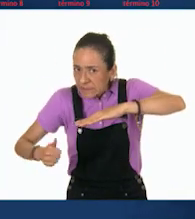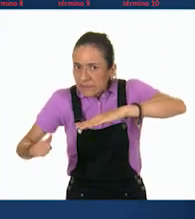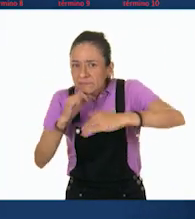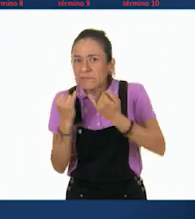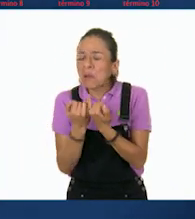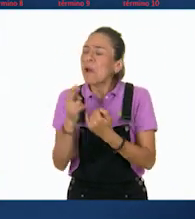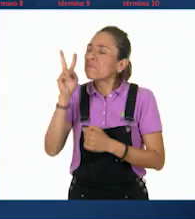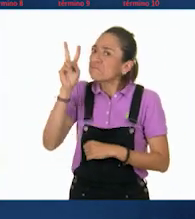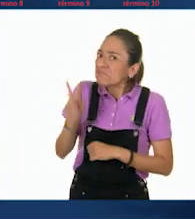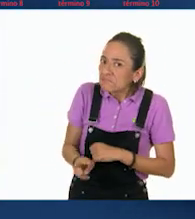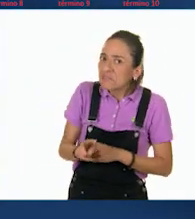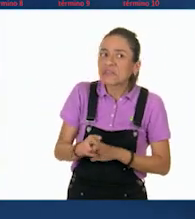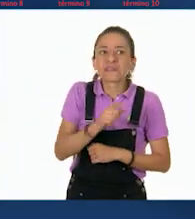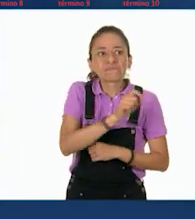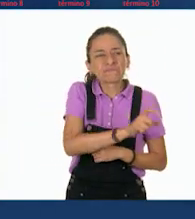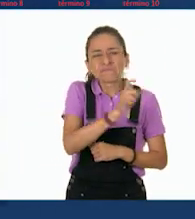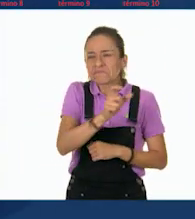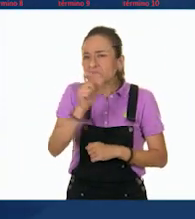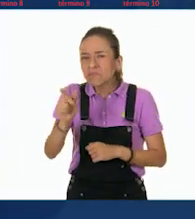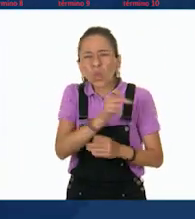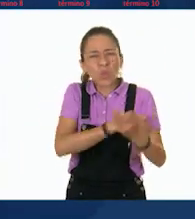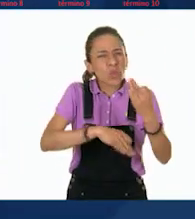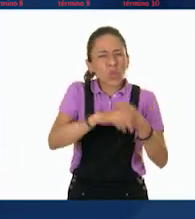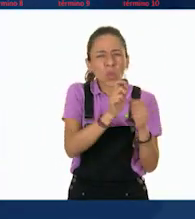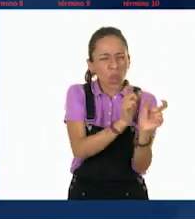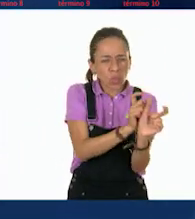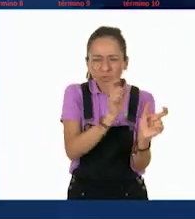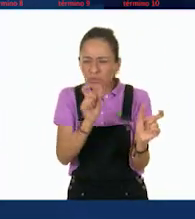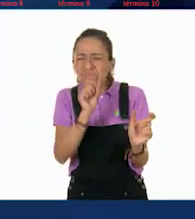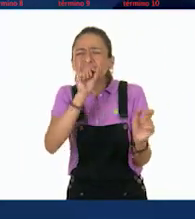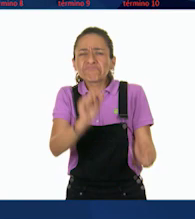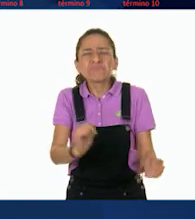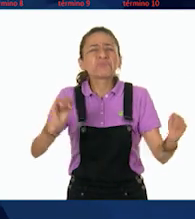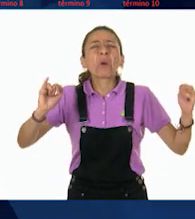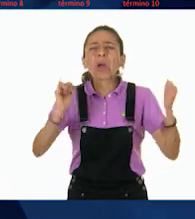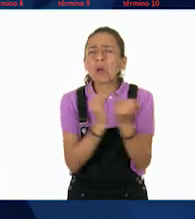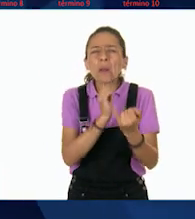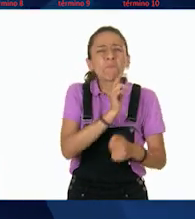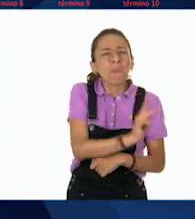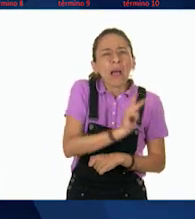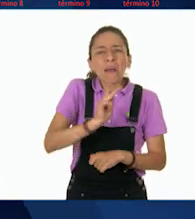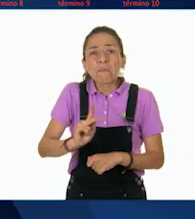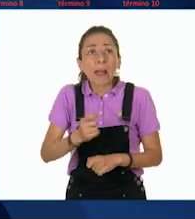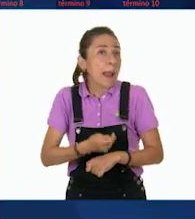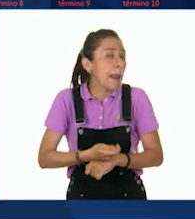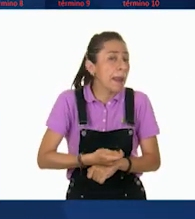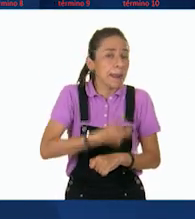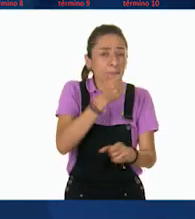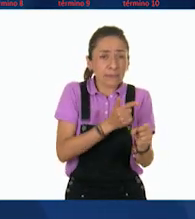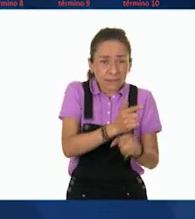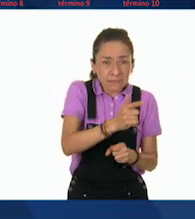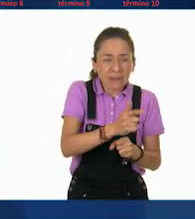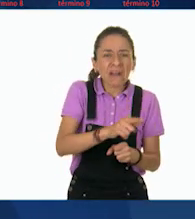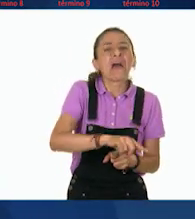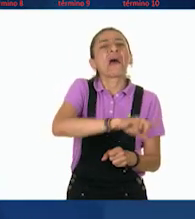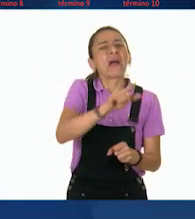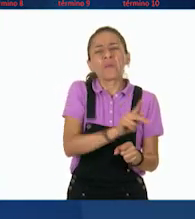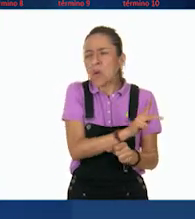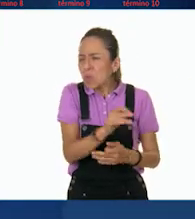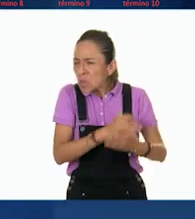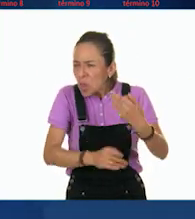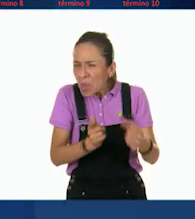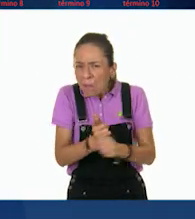términos de la segunda sucesión son equivalentes a los que obtuvimos en la primera sucesión. Así es, y entre